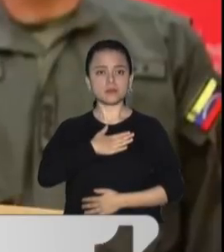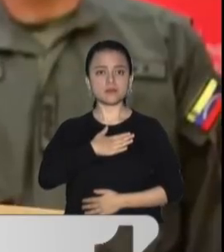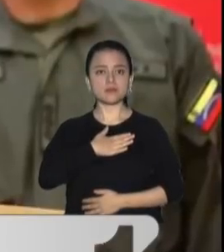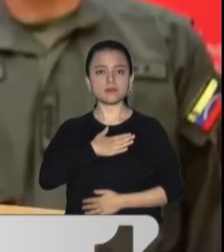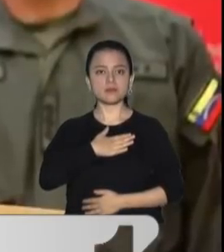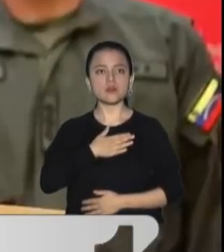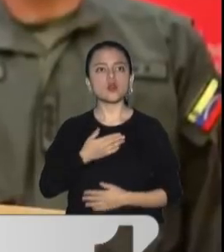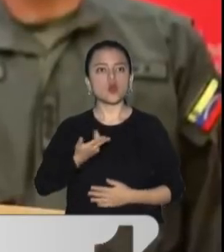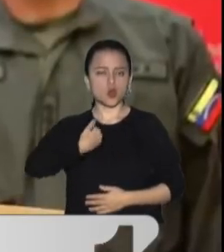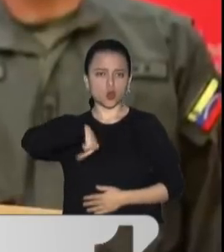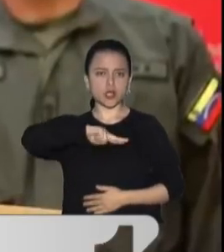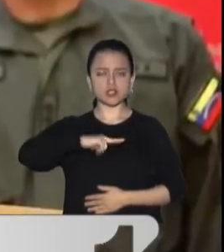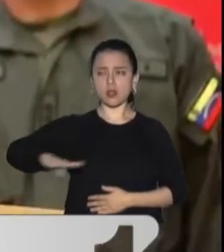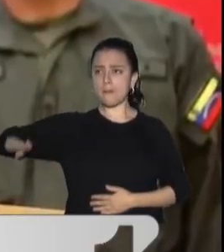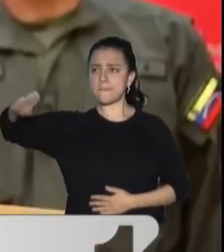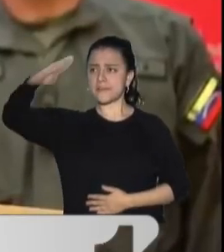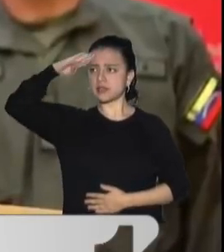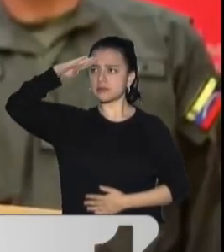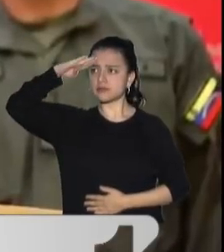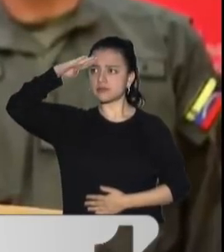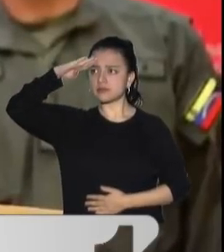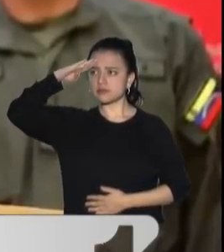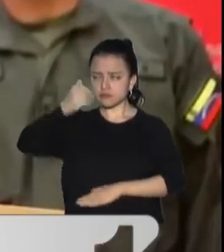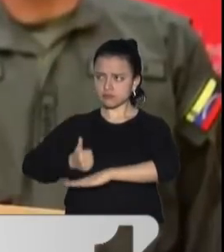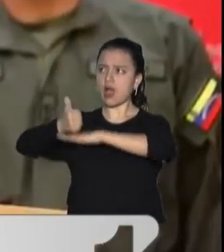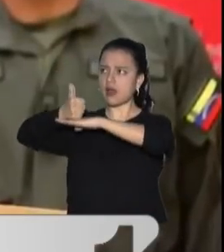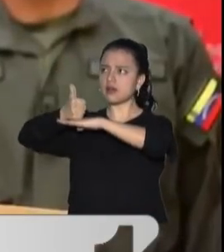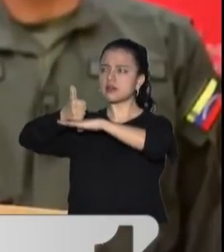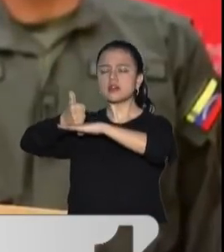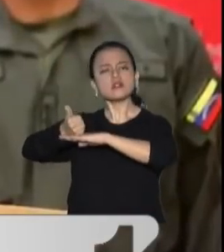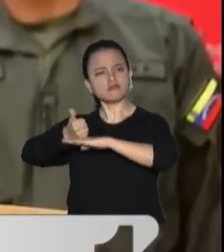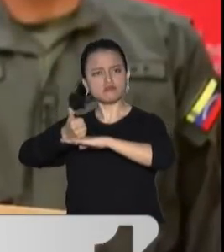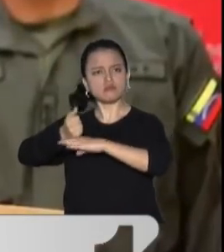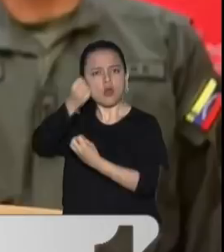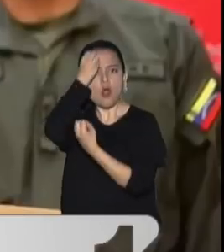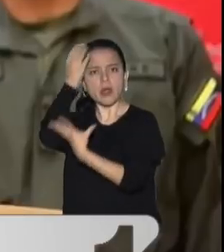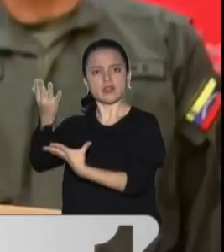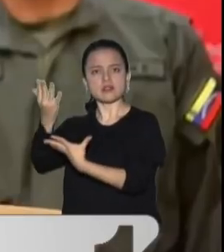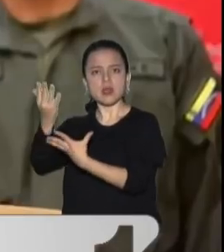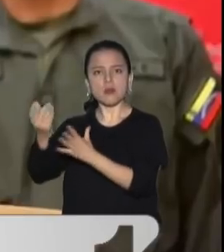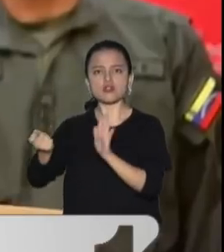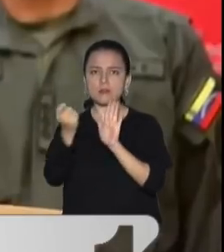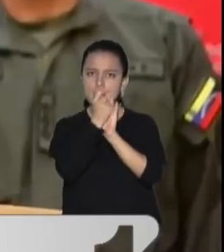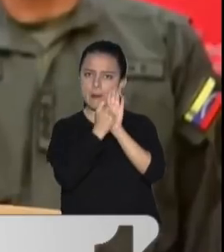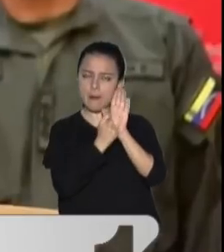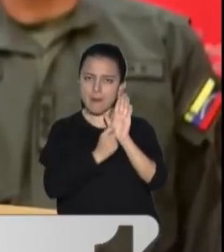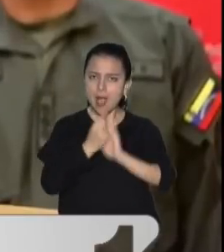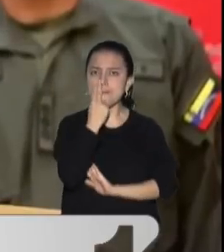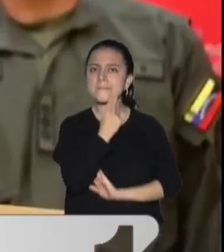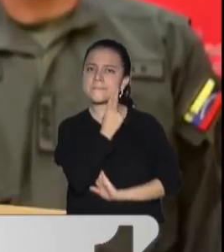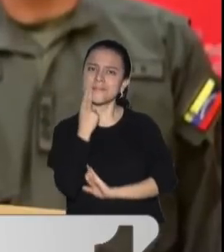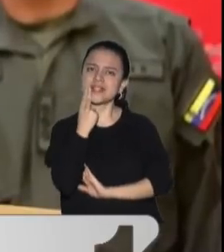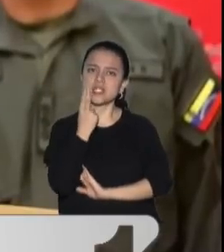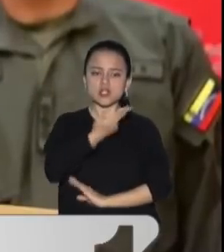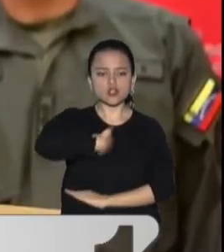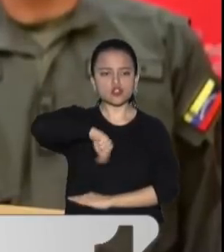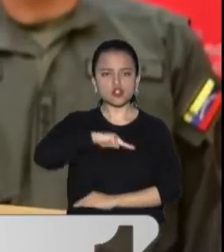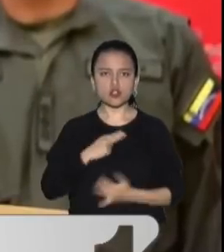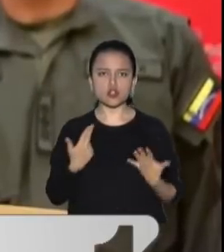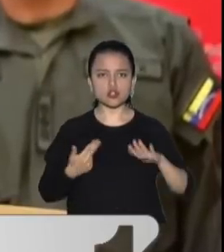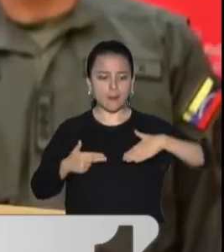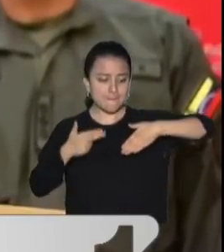Venezuela, nuestro comandante en jefe, ratificamos el inquebrantable compromiso de garantizar